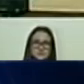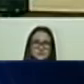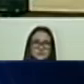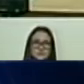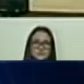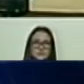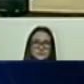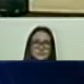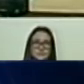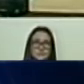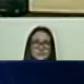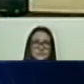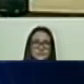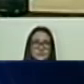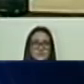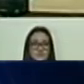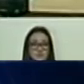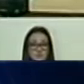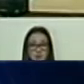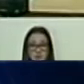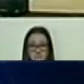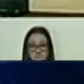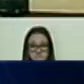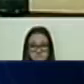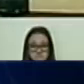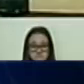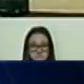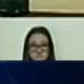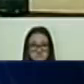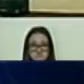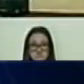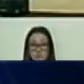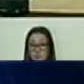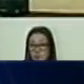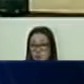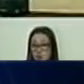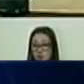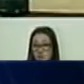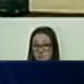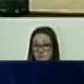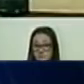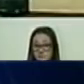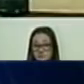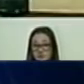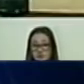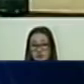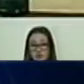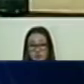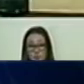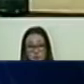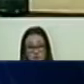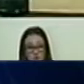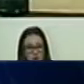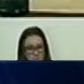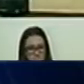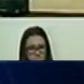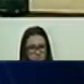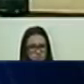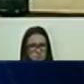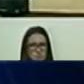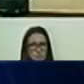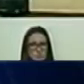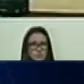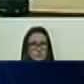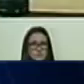depende de un embargo petrolero de Estados Unidos. No dependemos hoy ni dependeremos mañana. Si ellos tomaran